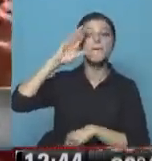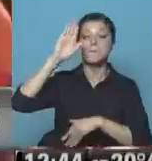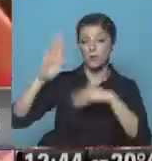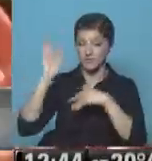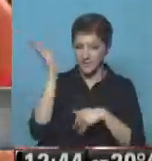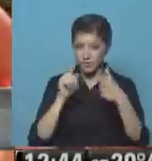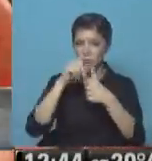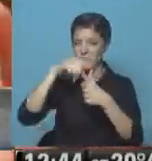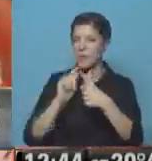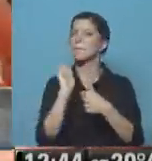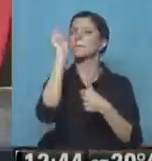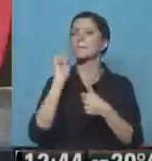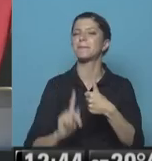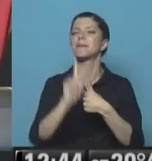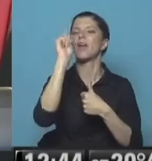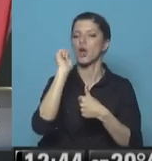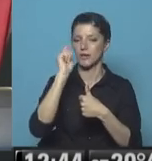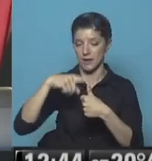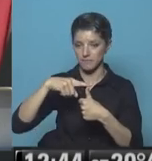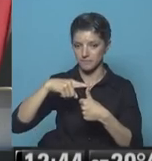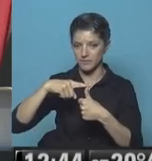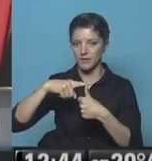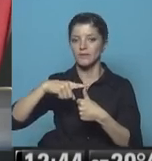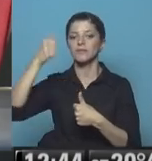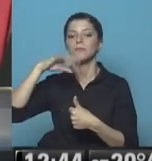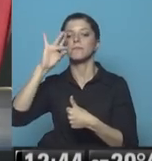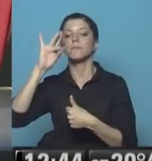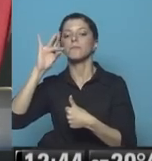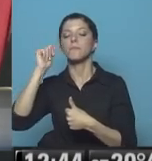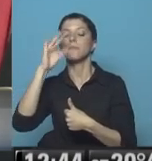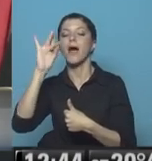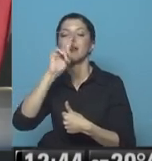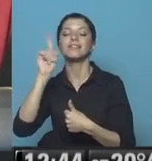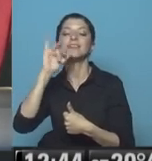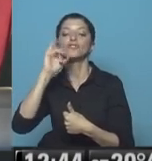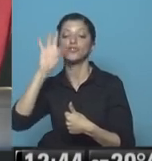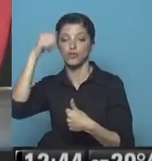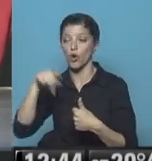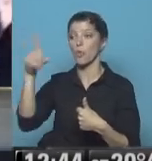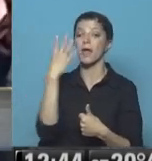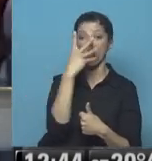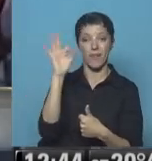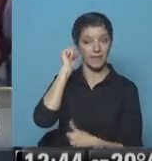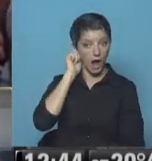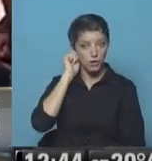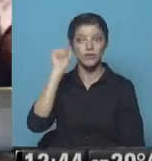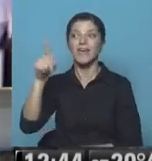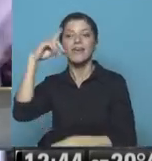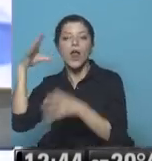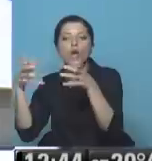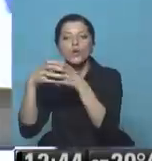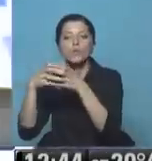sondeos, se encuentra Manuel Valdizón, un millonario abogado de 45 años, fundador de Líder, el Partido